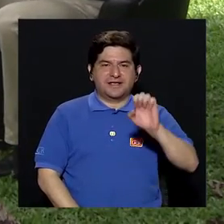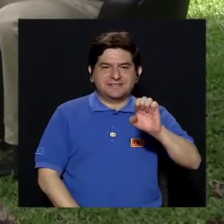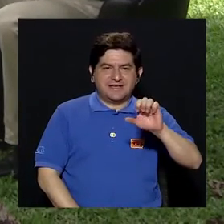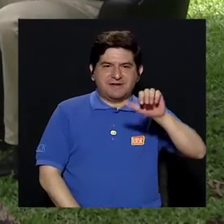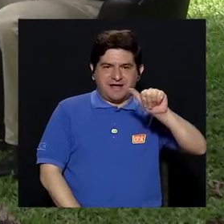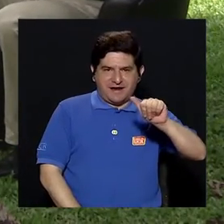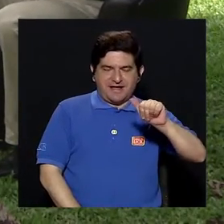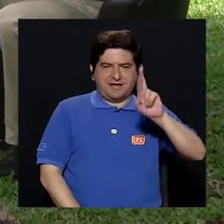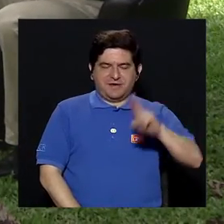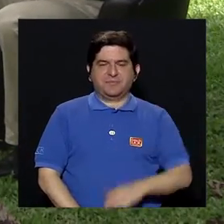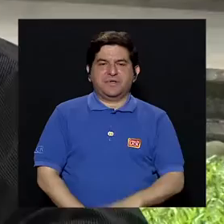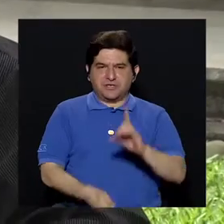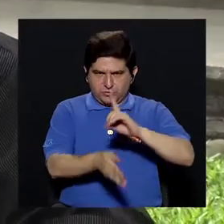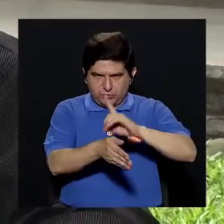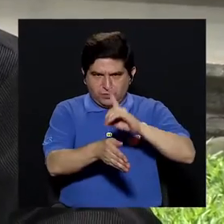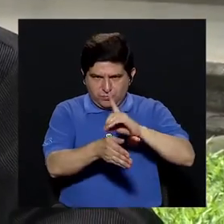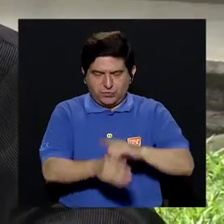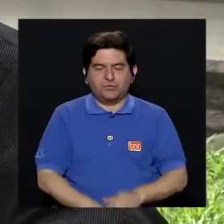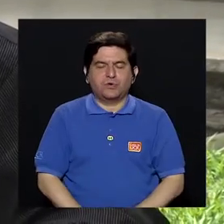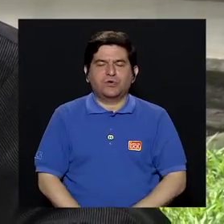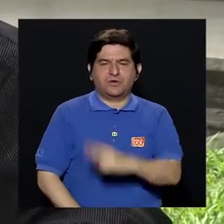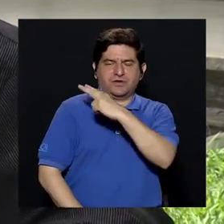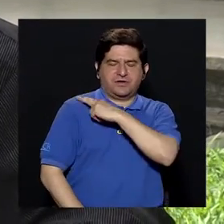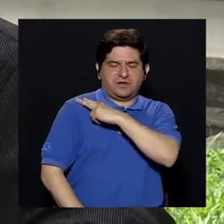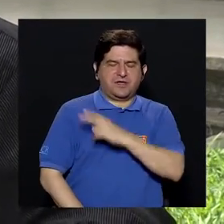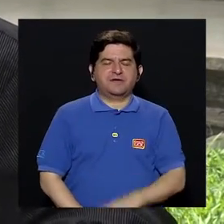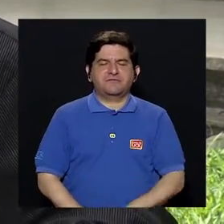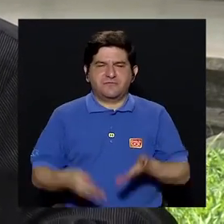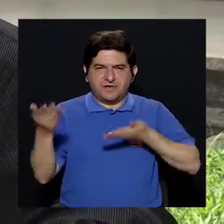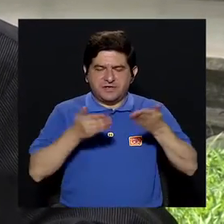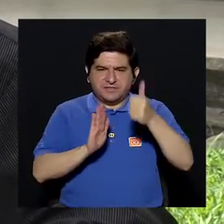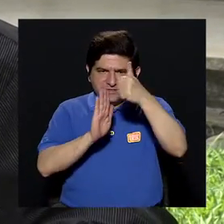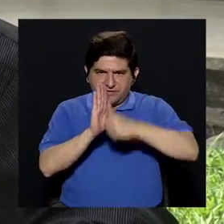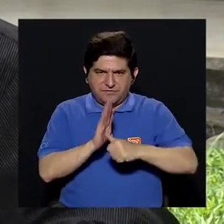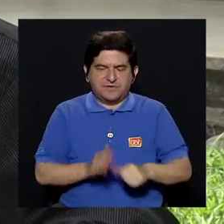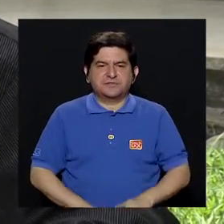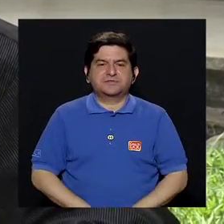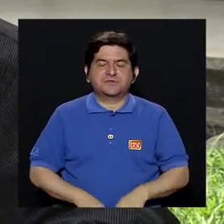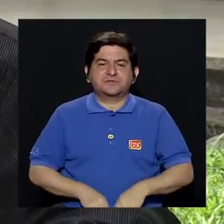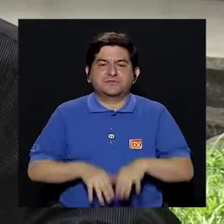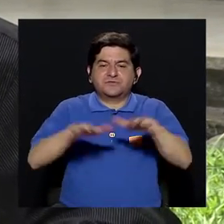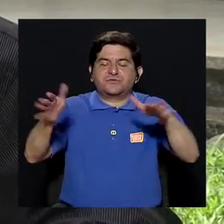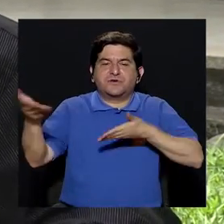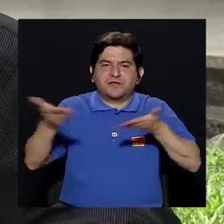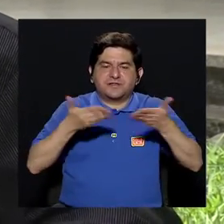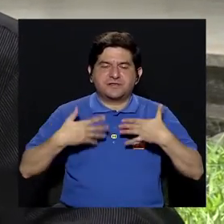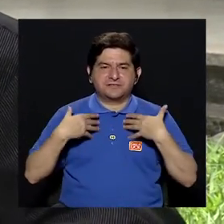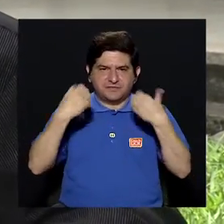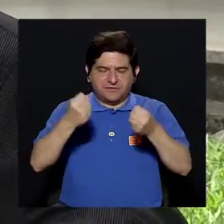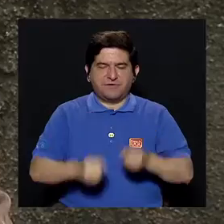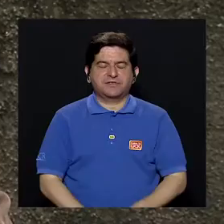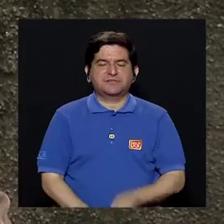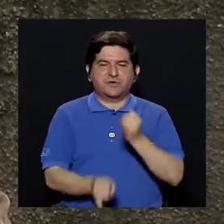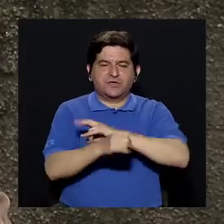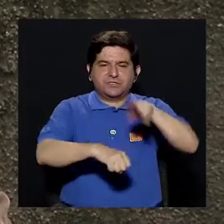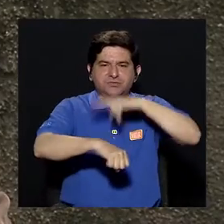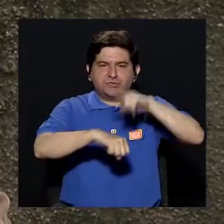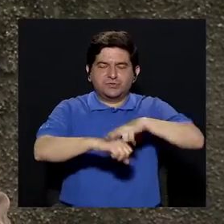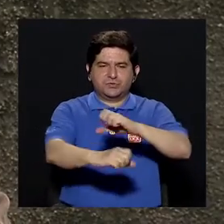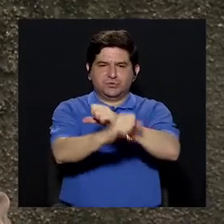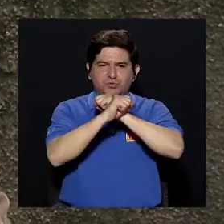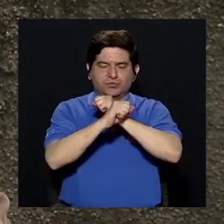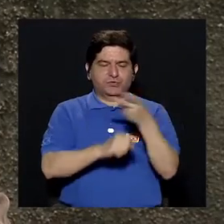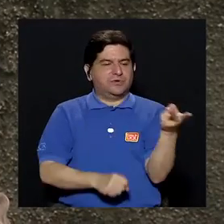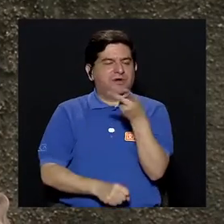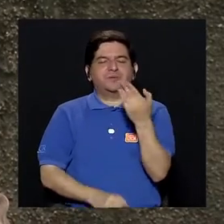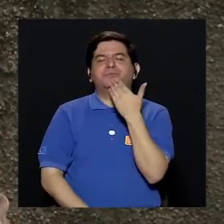Araya Ramírez, quien es médico y jefe de servicios quirúrgicos de la Red de Servicios de Salud del Instituto Nacional de Seguros.